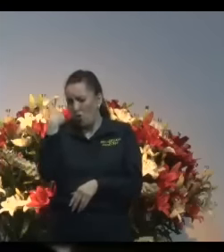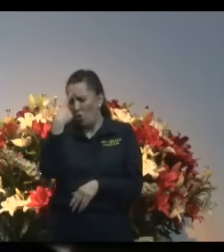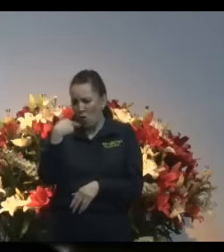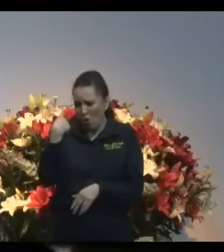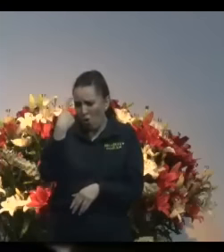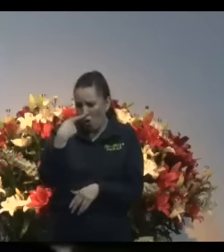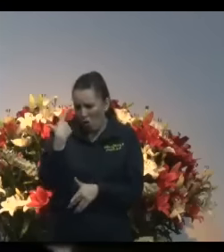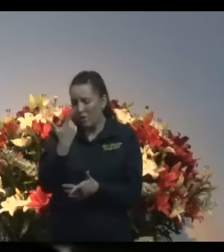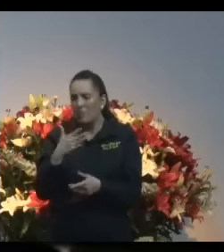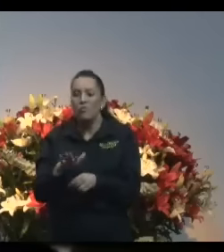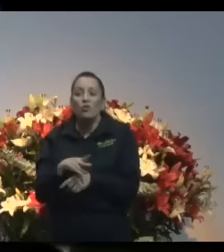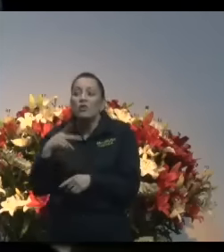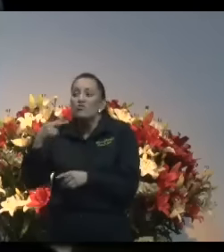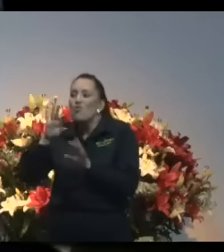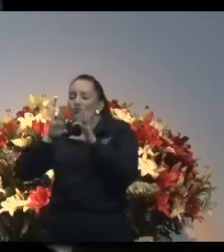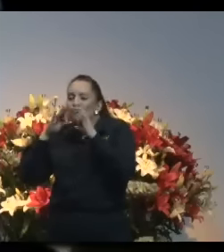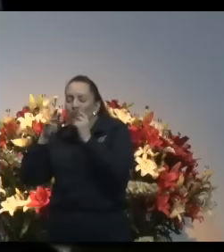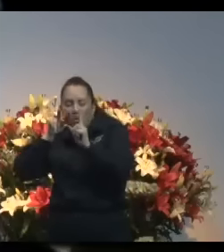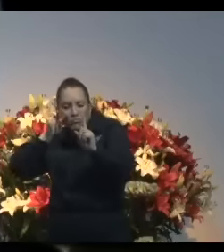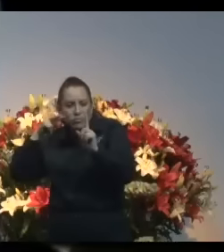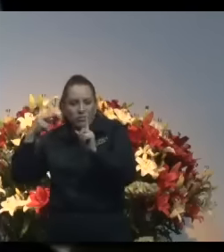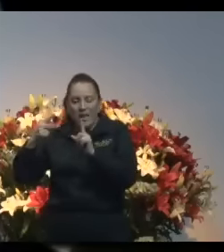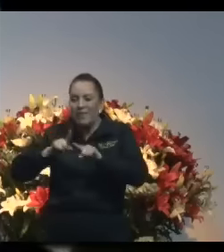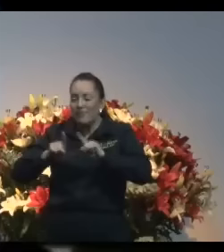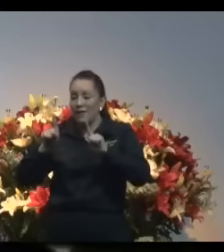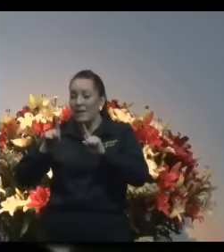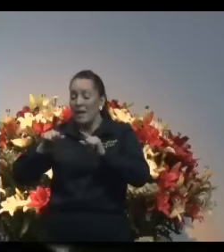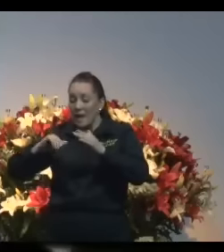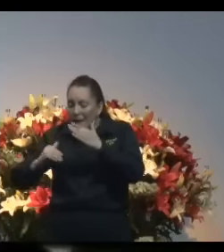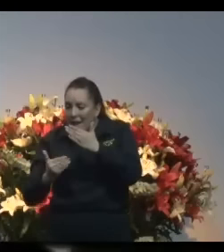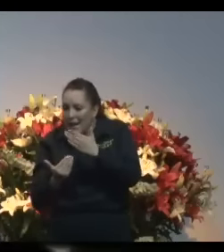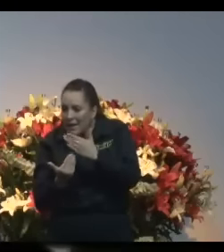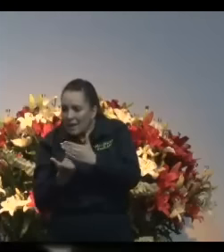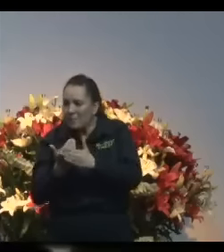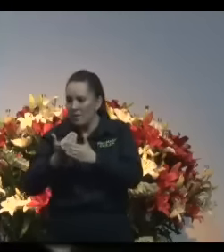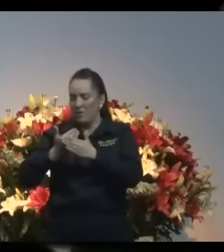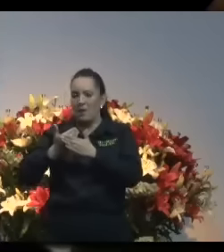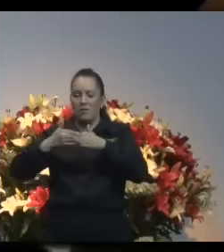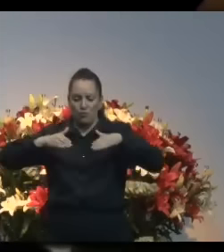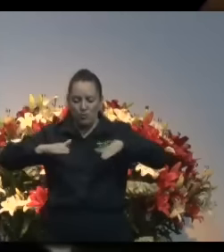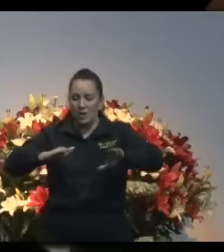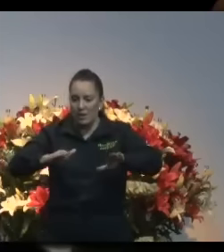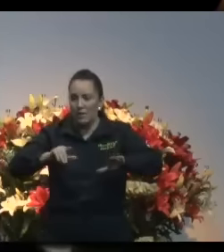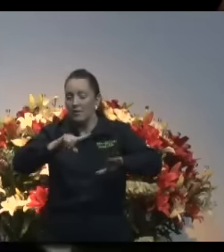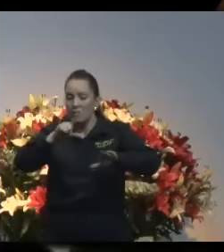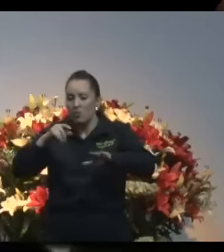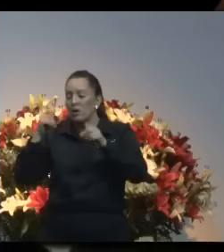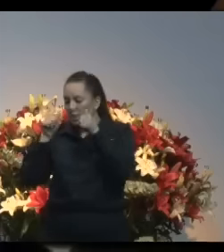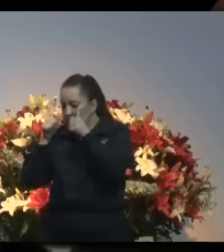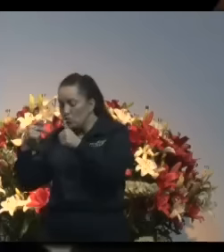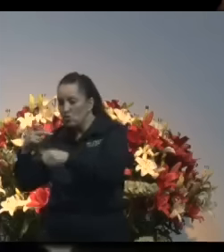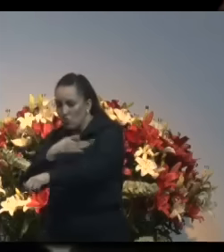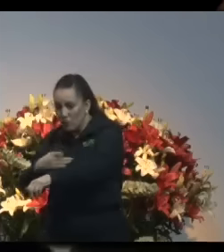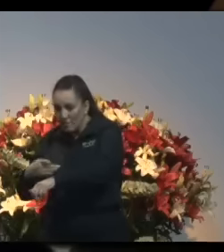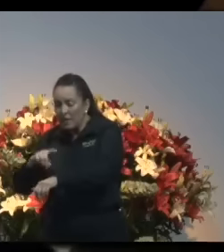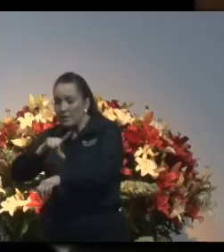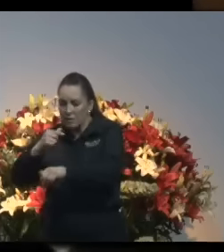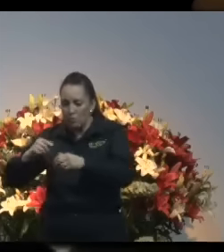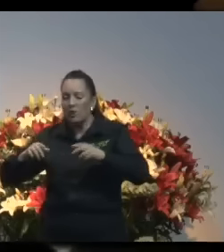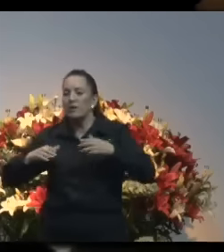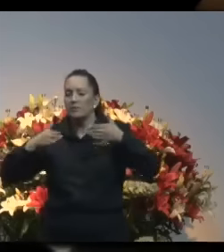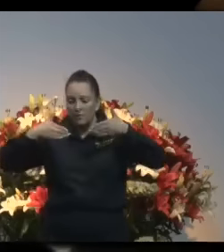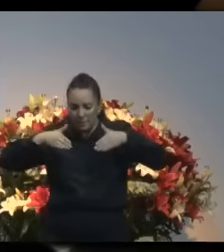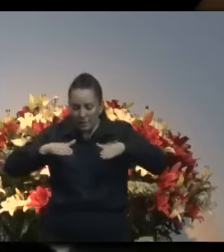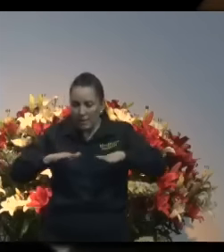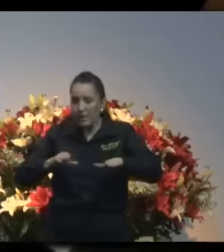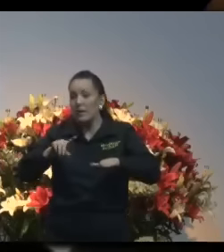cosmovisión distinta. Ellas tejen por la mañana, atienden a la familia, tejen a mediodía, atienden a la familia y por la